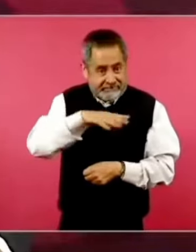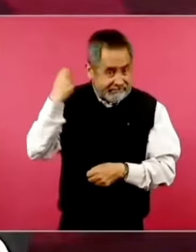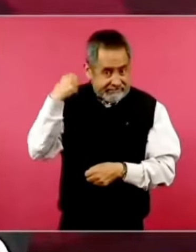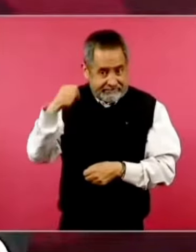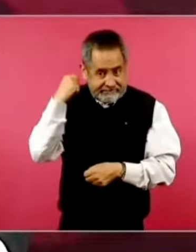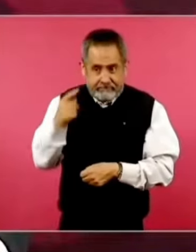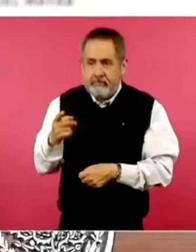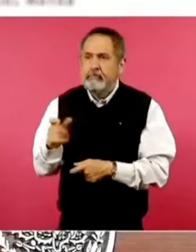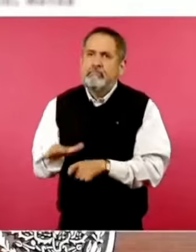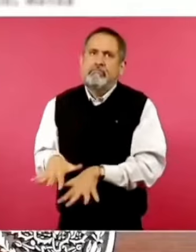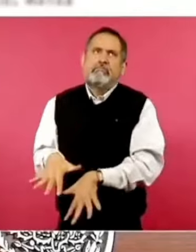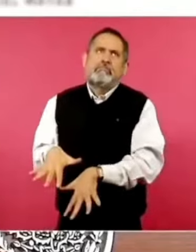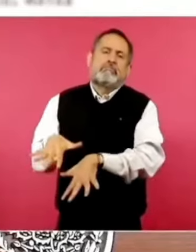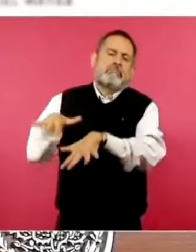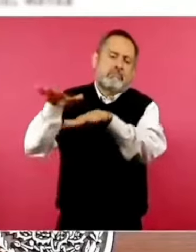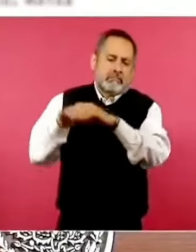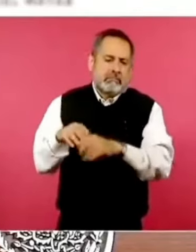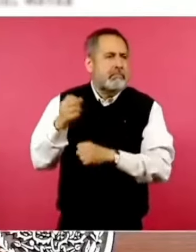Villahermosa